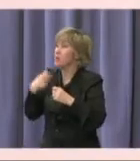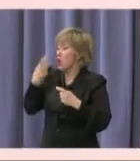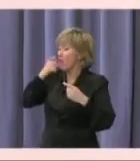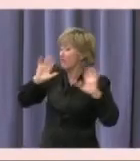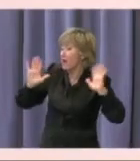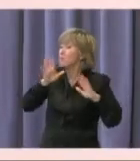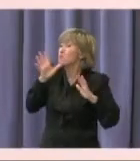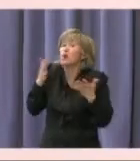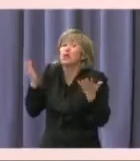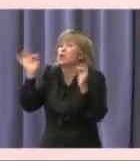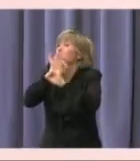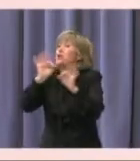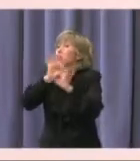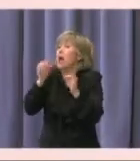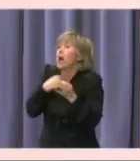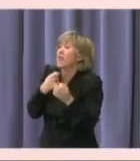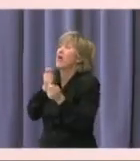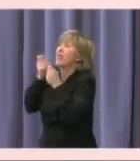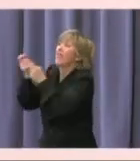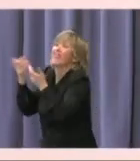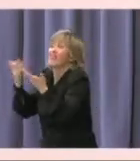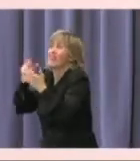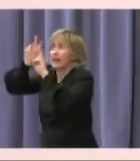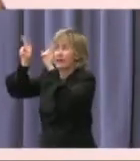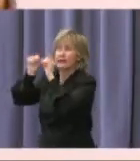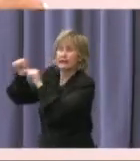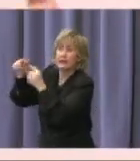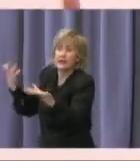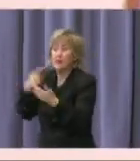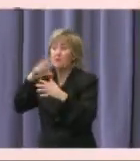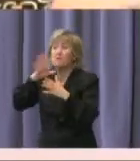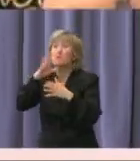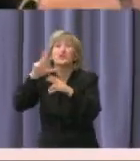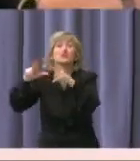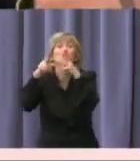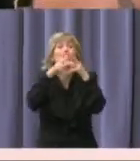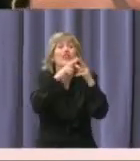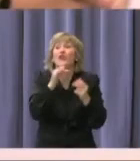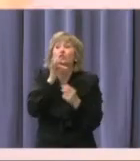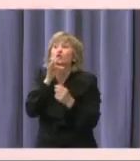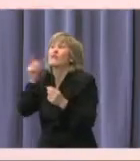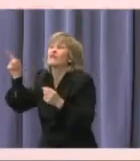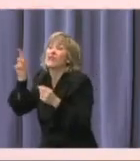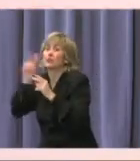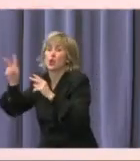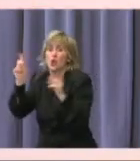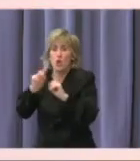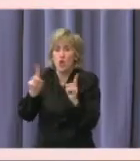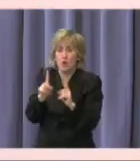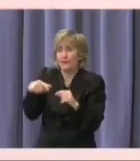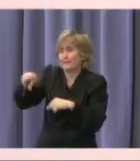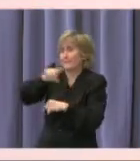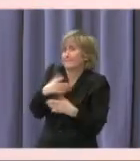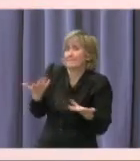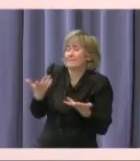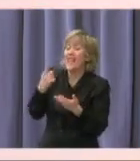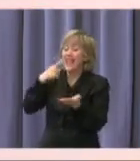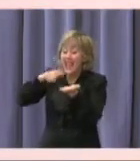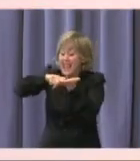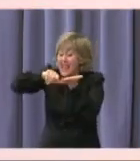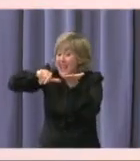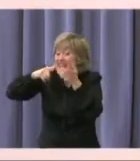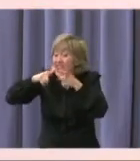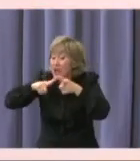no tenemos nada que designar. ¿Y por qué no hay nada que designar? Porque en la sociedad todavía no están esos papeles que designar. Es decir, que en lo lingüístico nos da